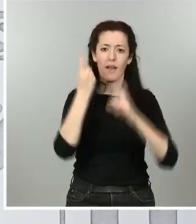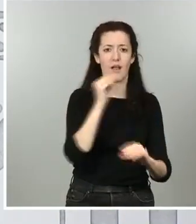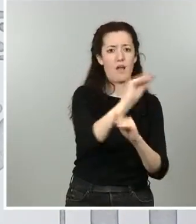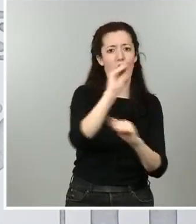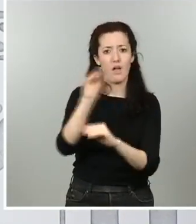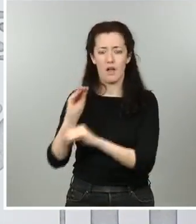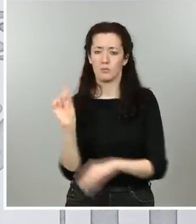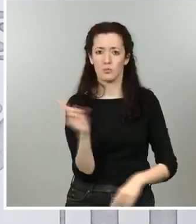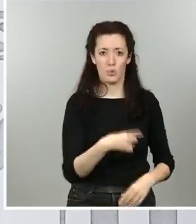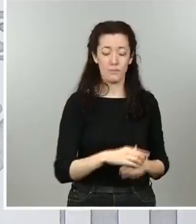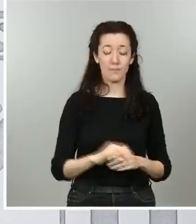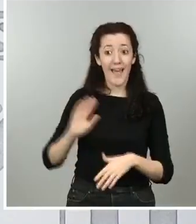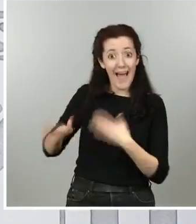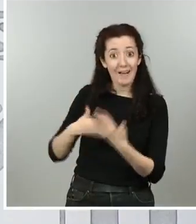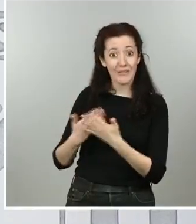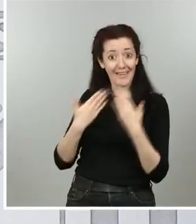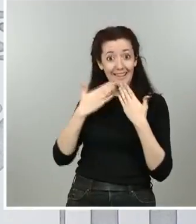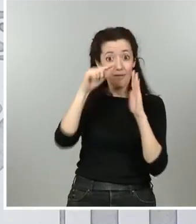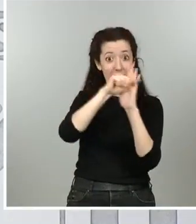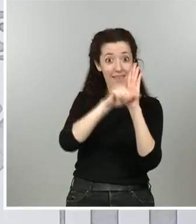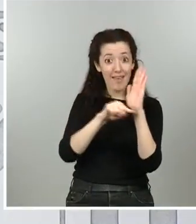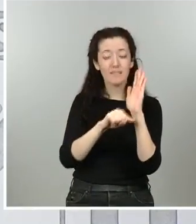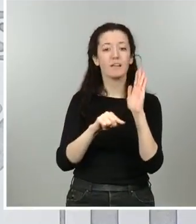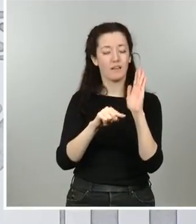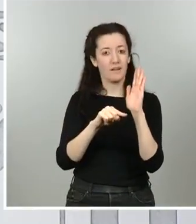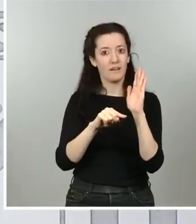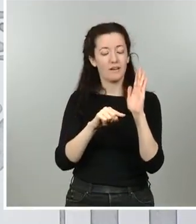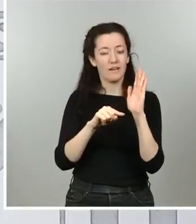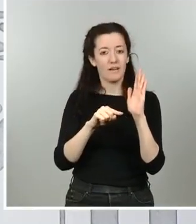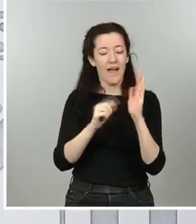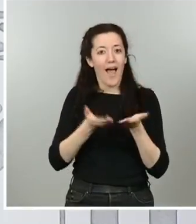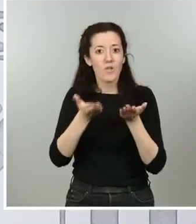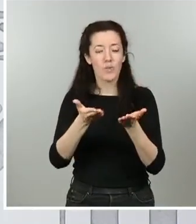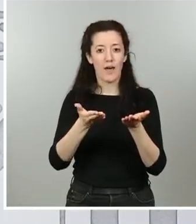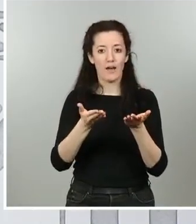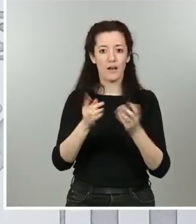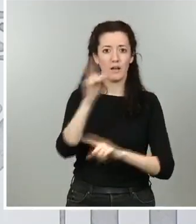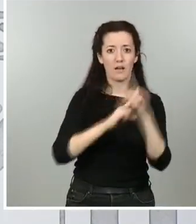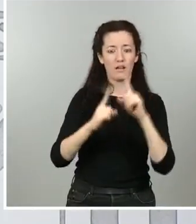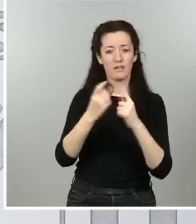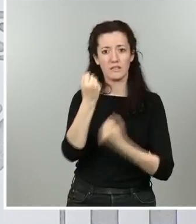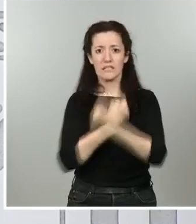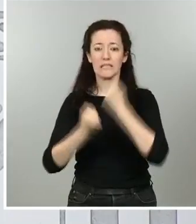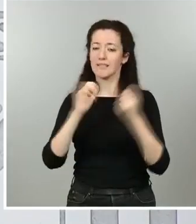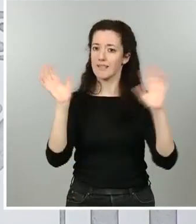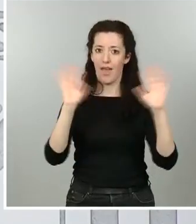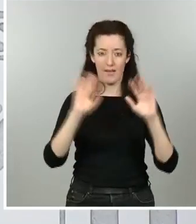evitado realmente que se produzcan fuertes tensiones de tesorería que, si no se hubieran producido, así se hubieran